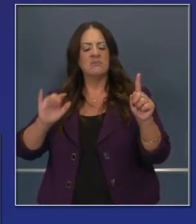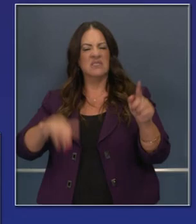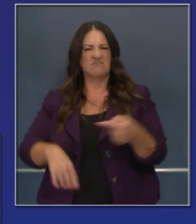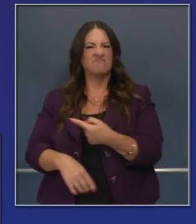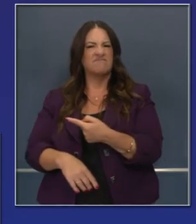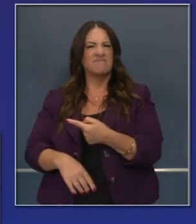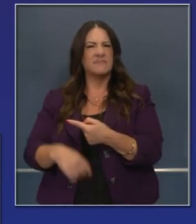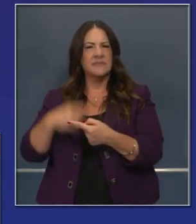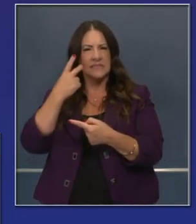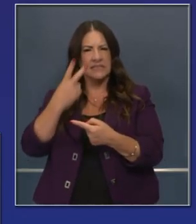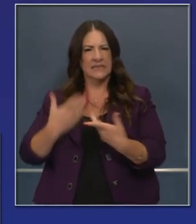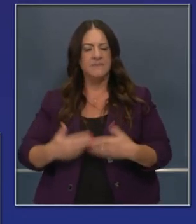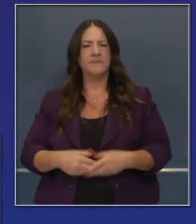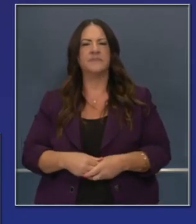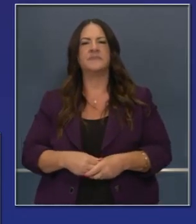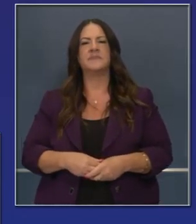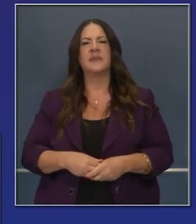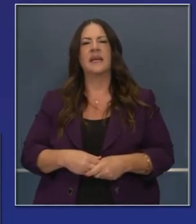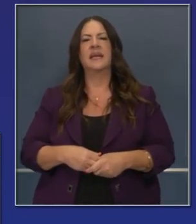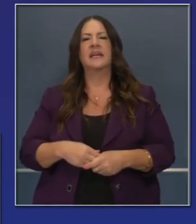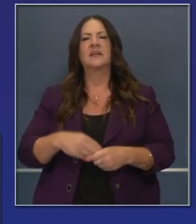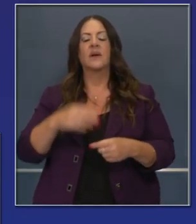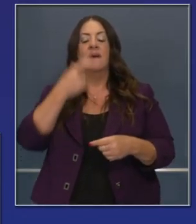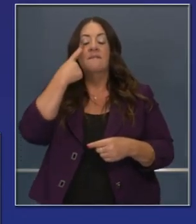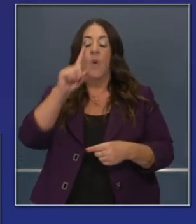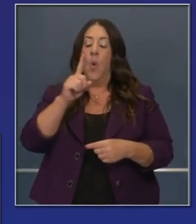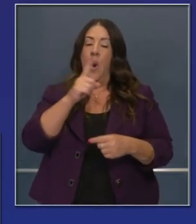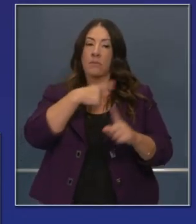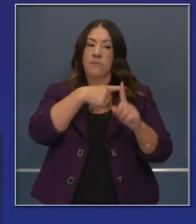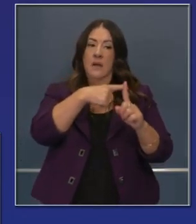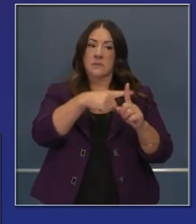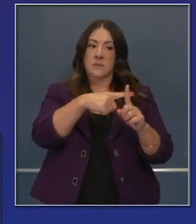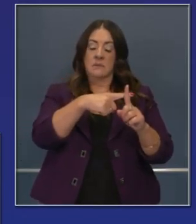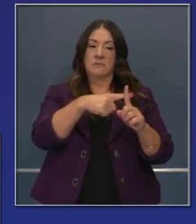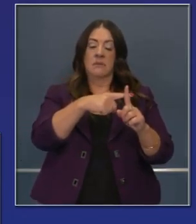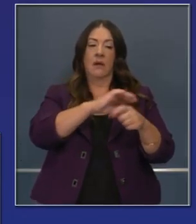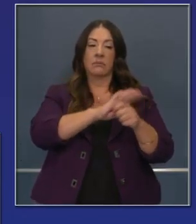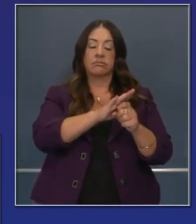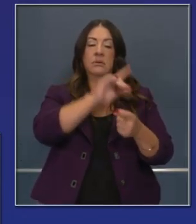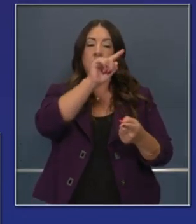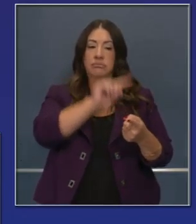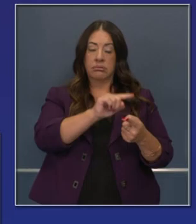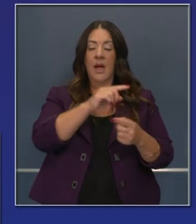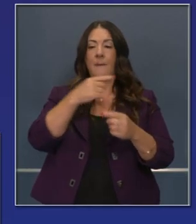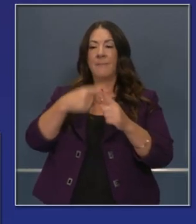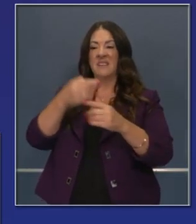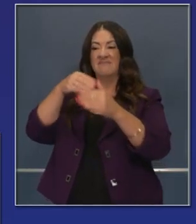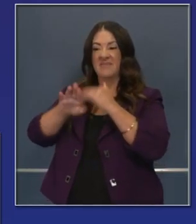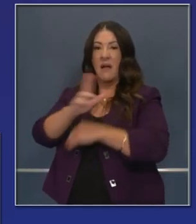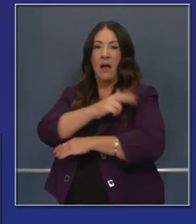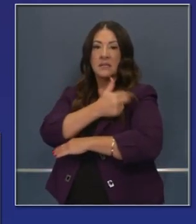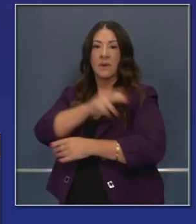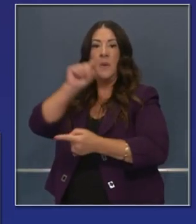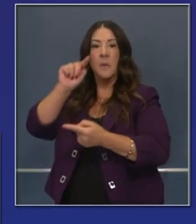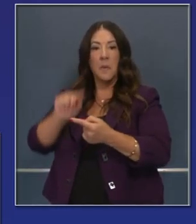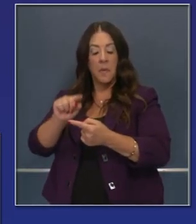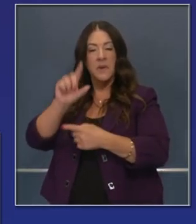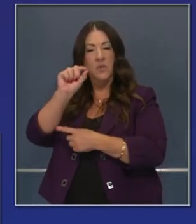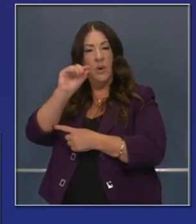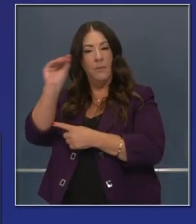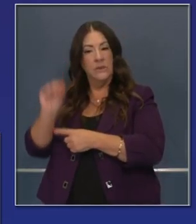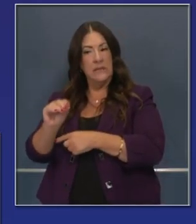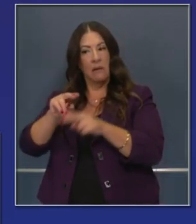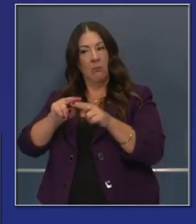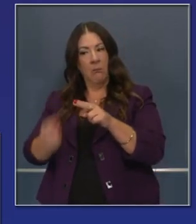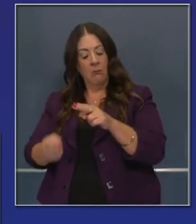baja. Y esto continúa el índice de positividad, pero también el índice de hospitalizaciones en el estado.